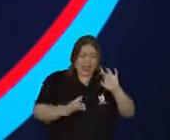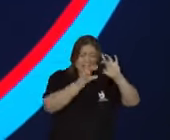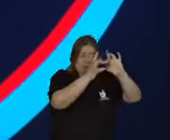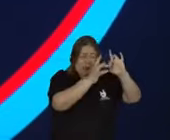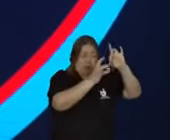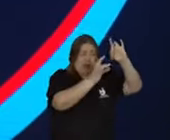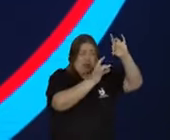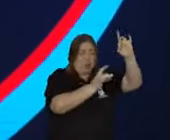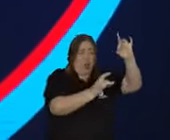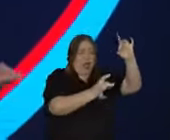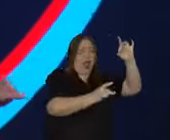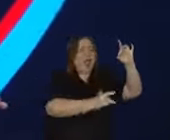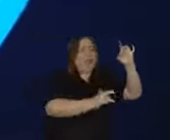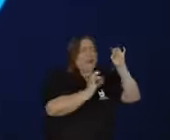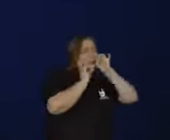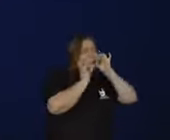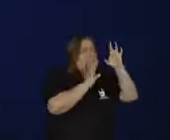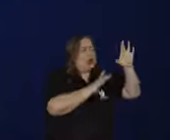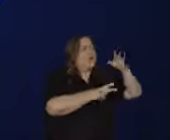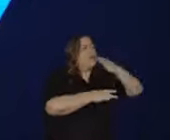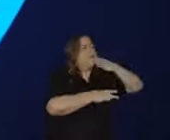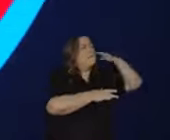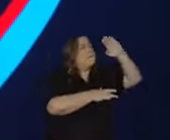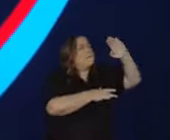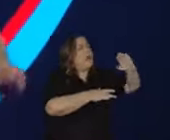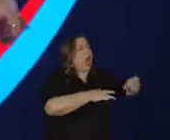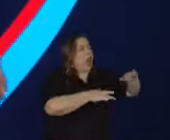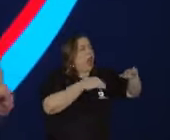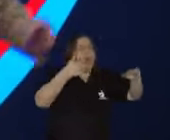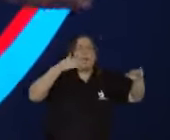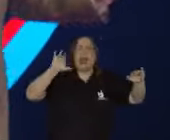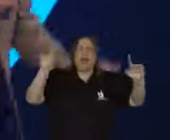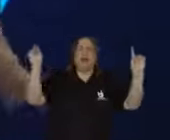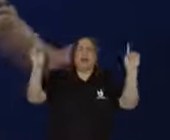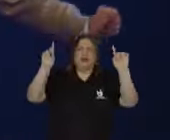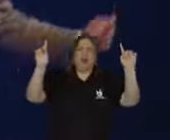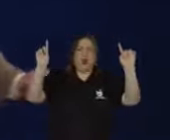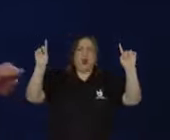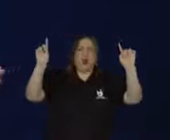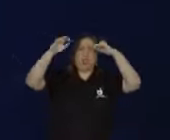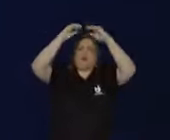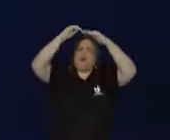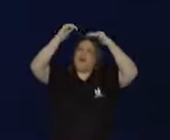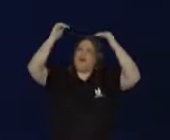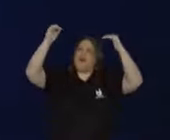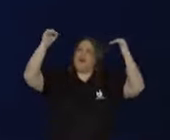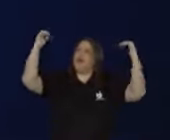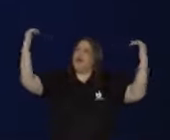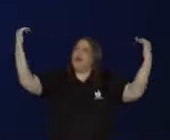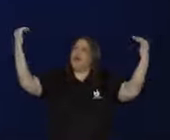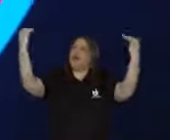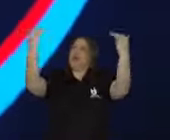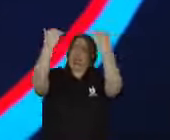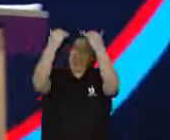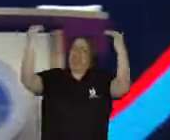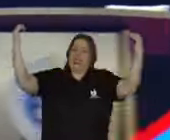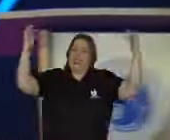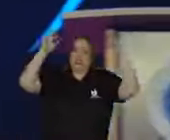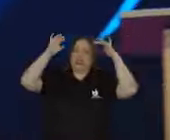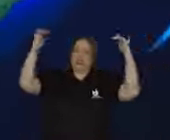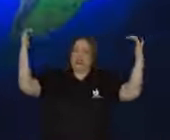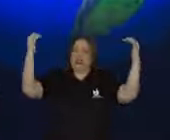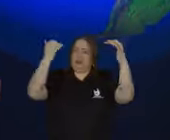de maldad en las regiones celestes. No tenemos lucha, dice otra versión en NBI, contra